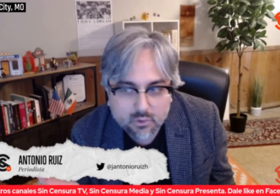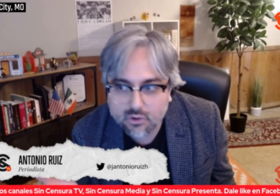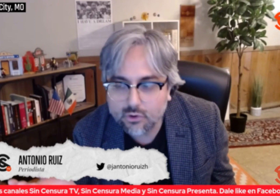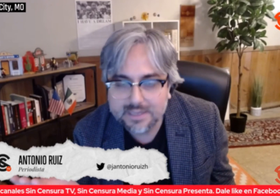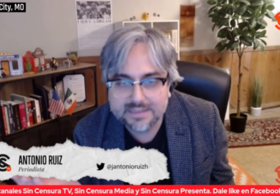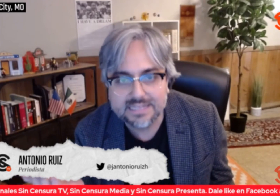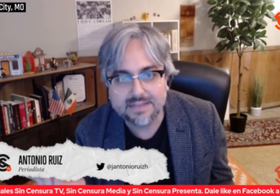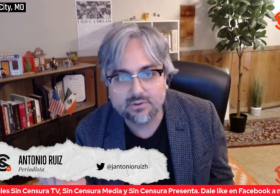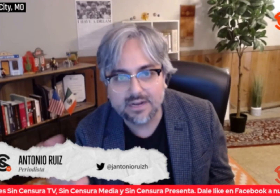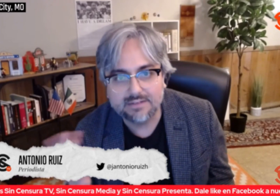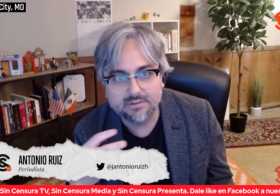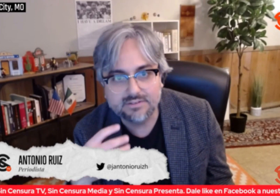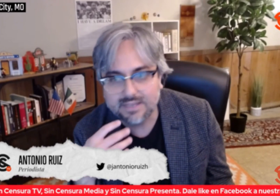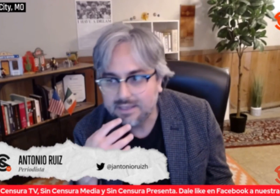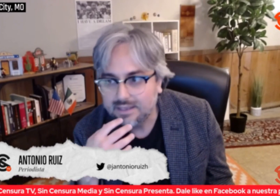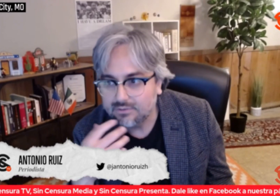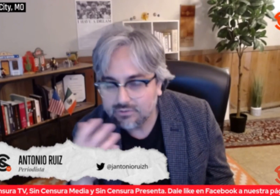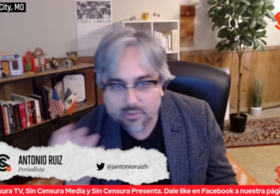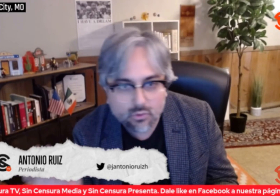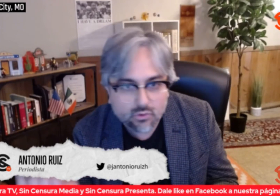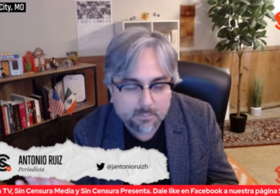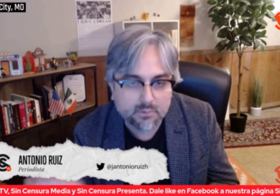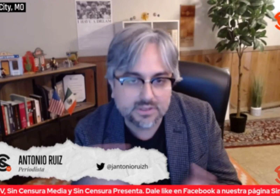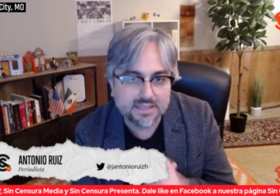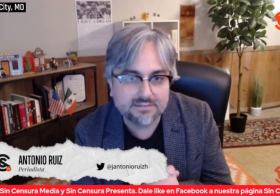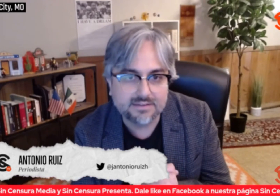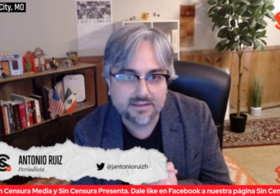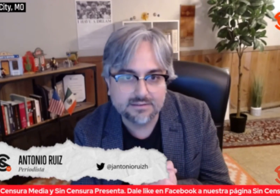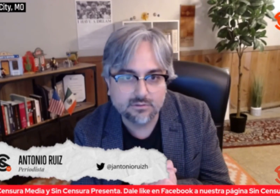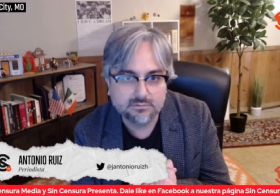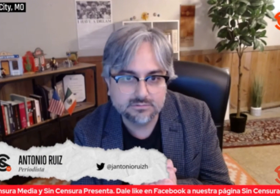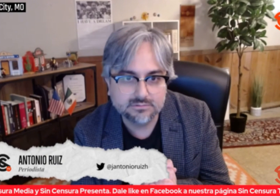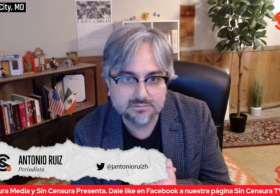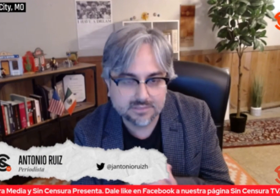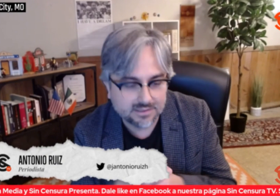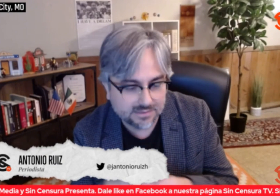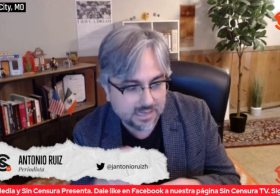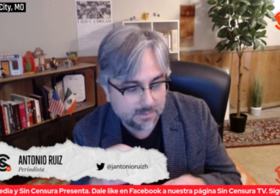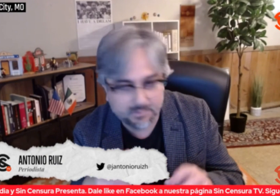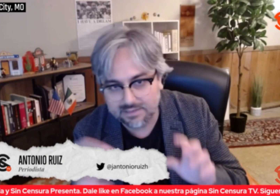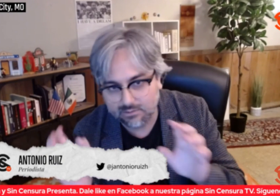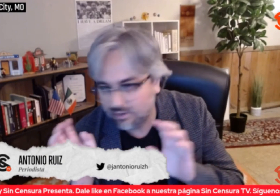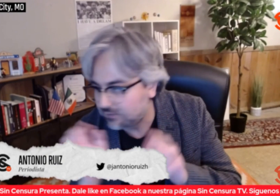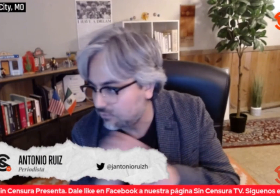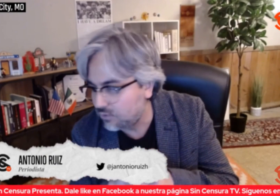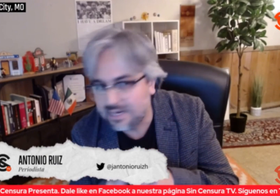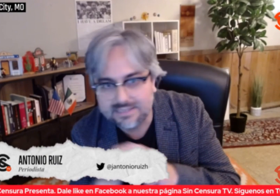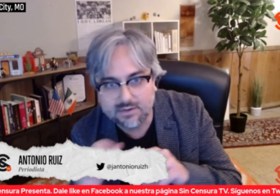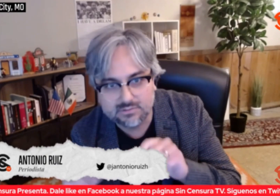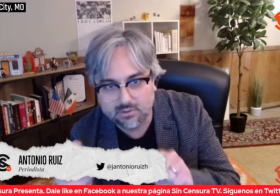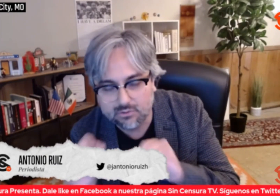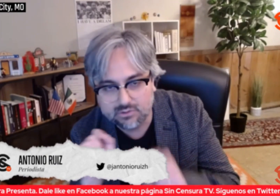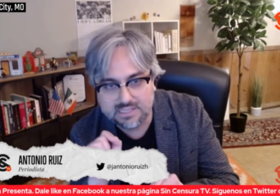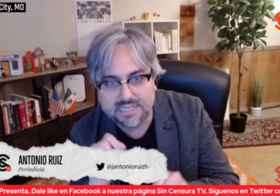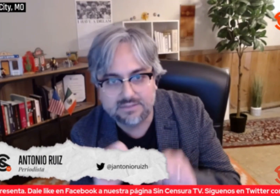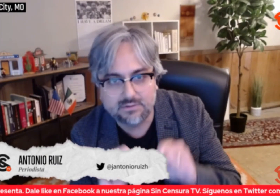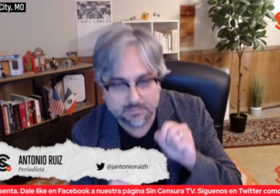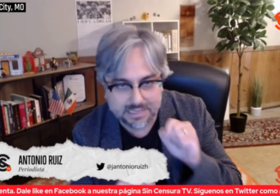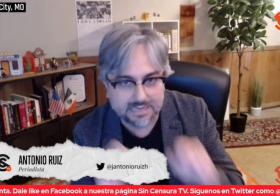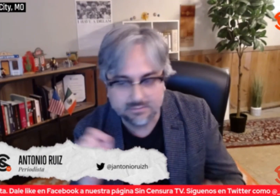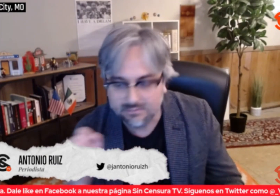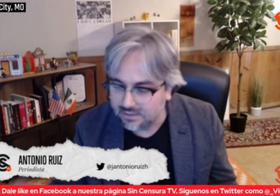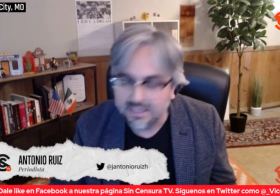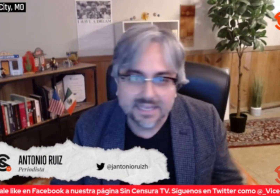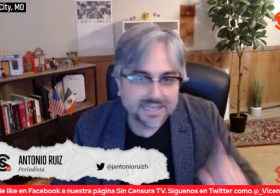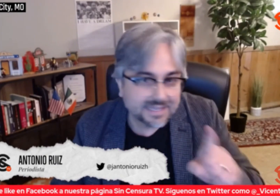organizaciones muy controvertidas, organizaciones que son de dudosa procedencia, ¿no? Que dicen, pues la organización fulanita nos dio este dato